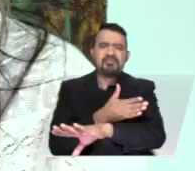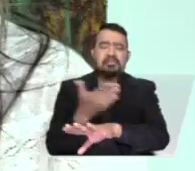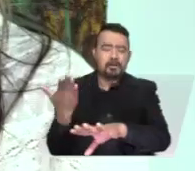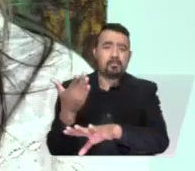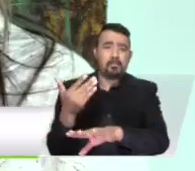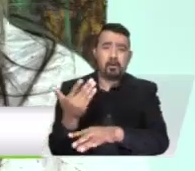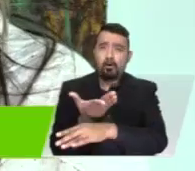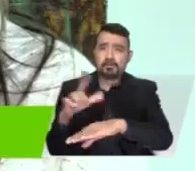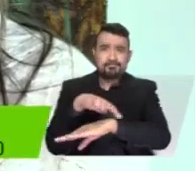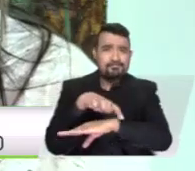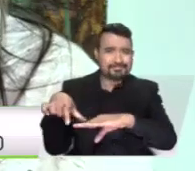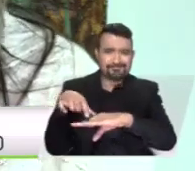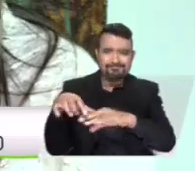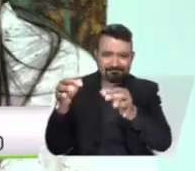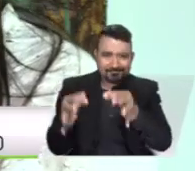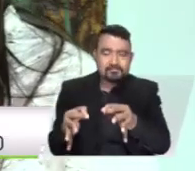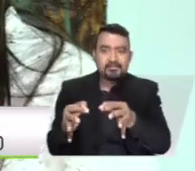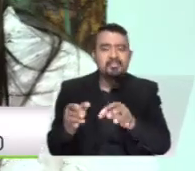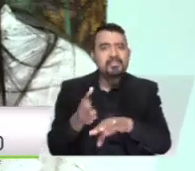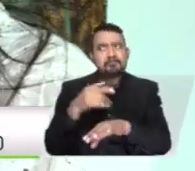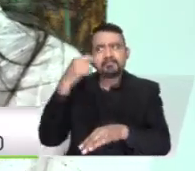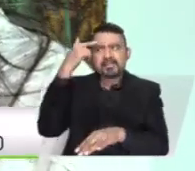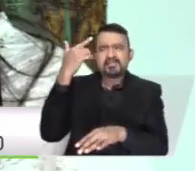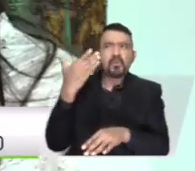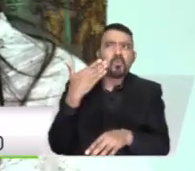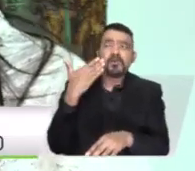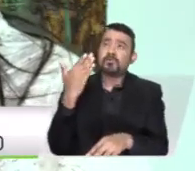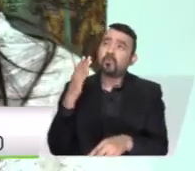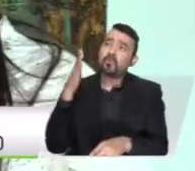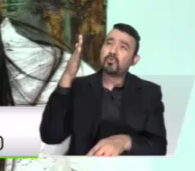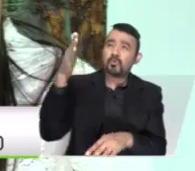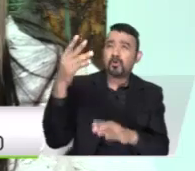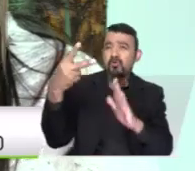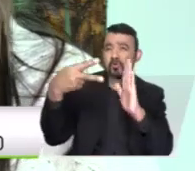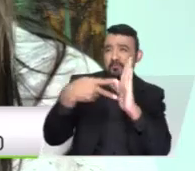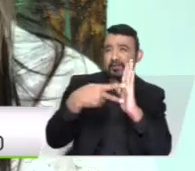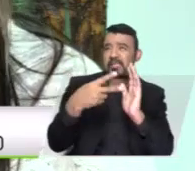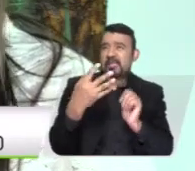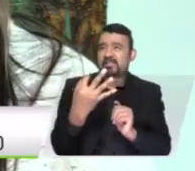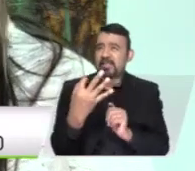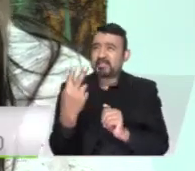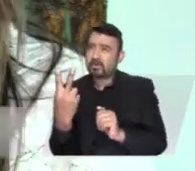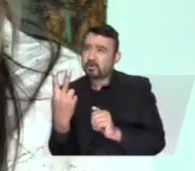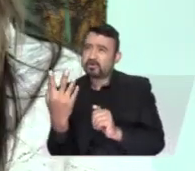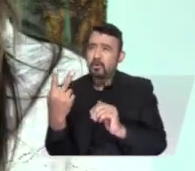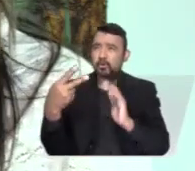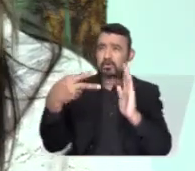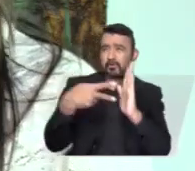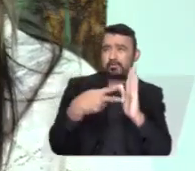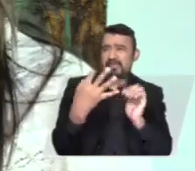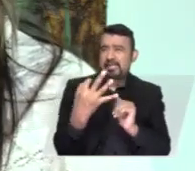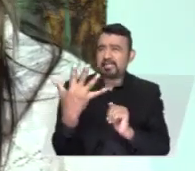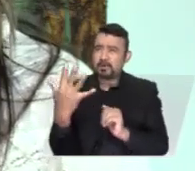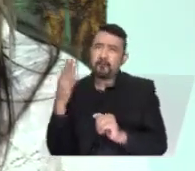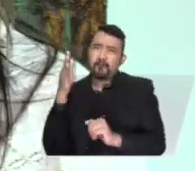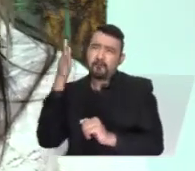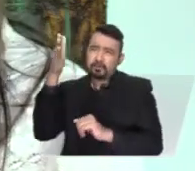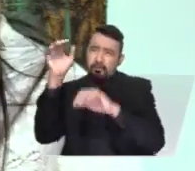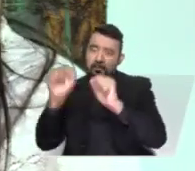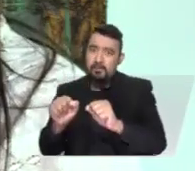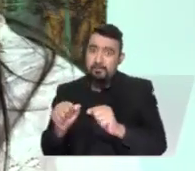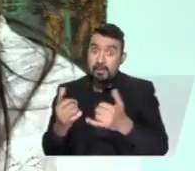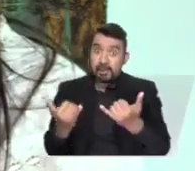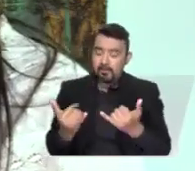aéreo. En principio la proyectábamos a un 2032, 2035, pero de tiempo atrás venimos entendiendo que